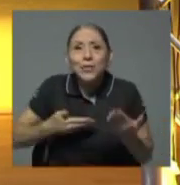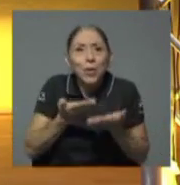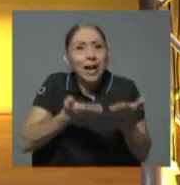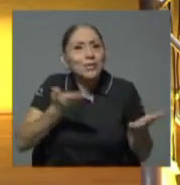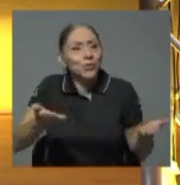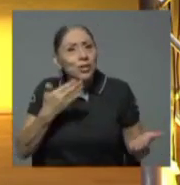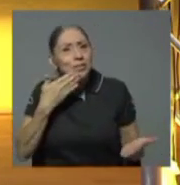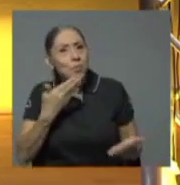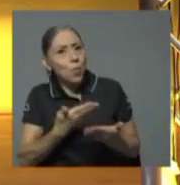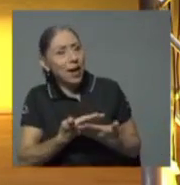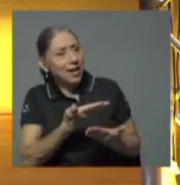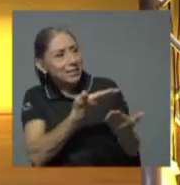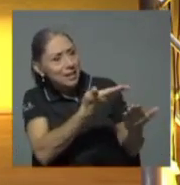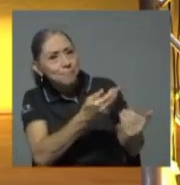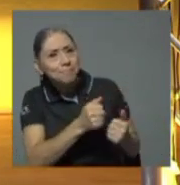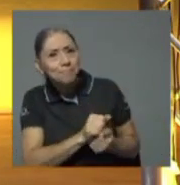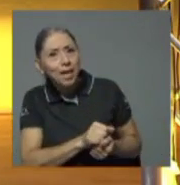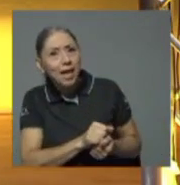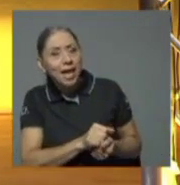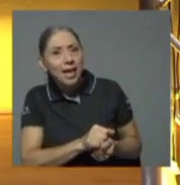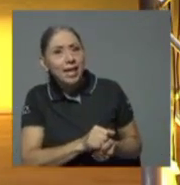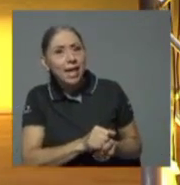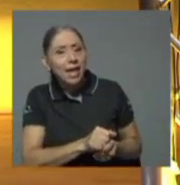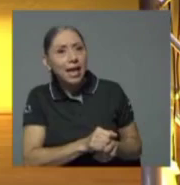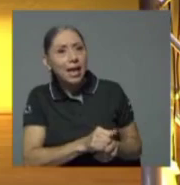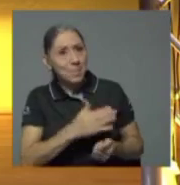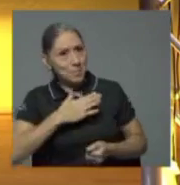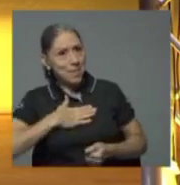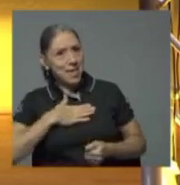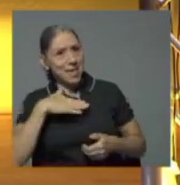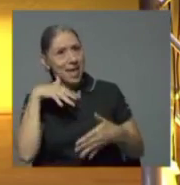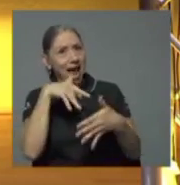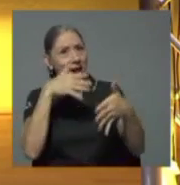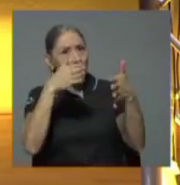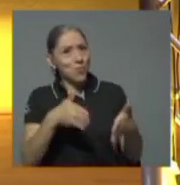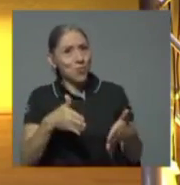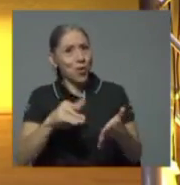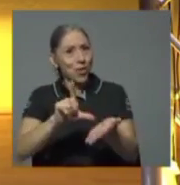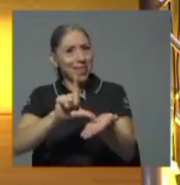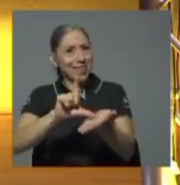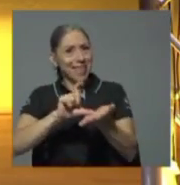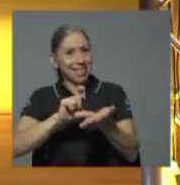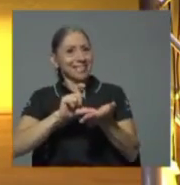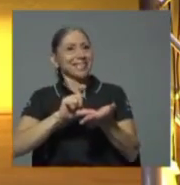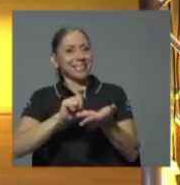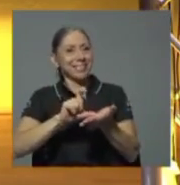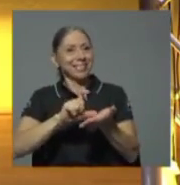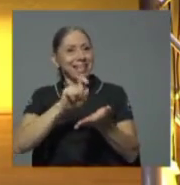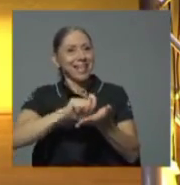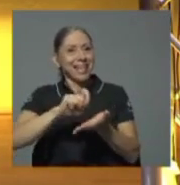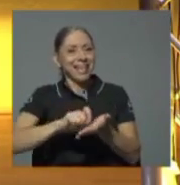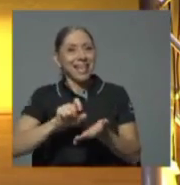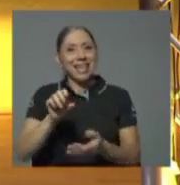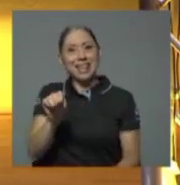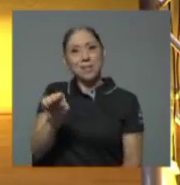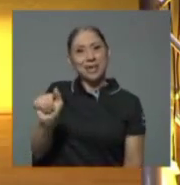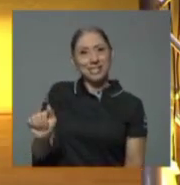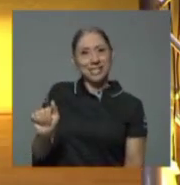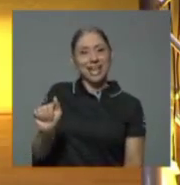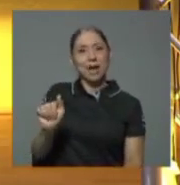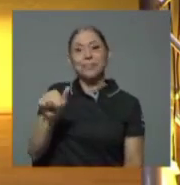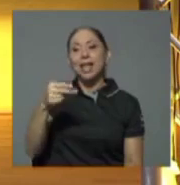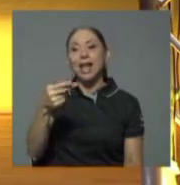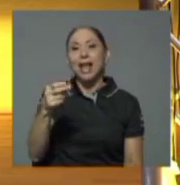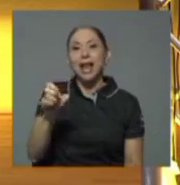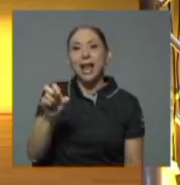que mi alumno de tesis y de maestría, don Henry Vargas,